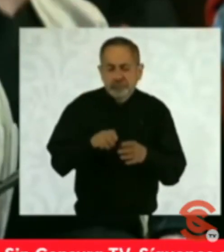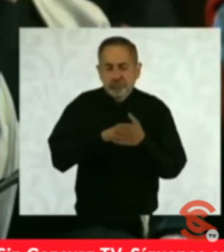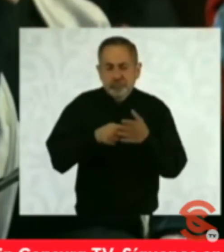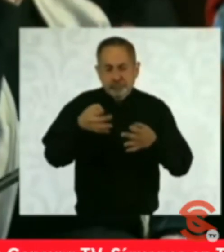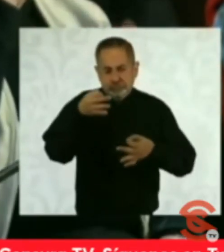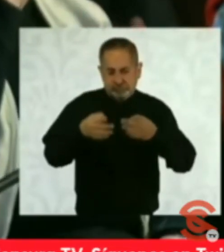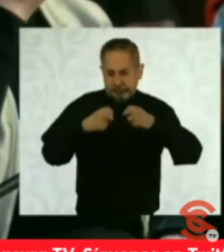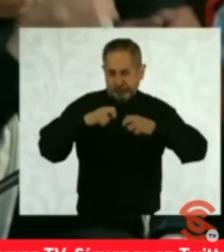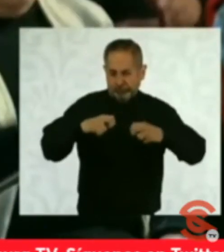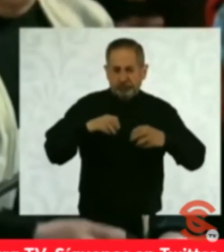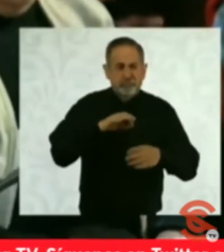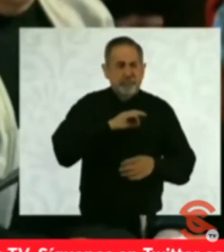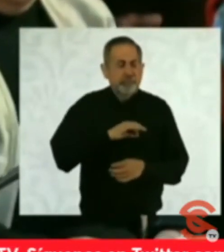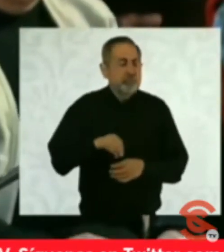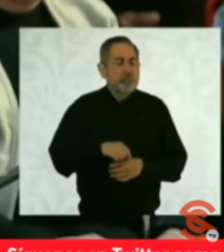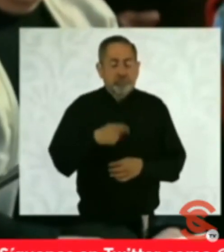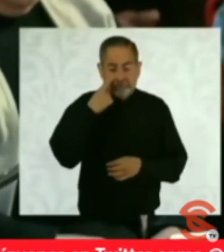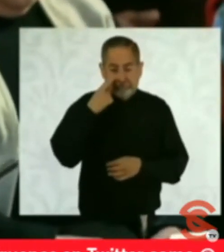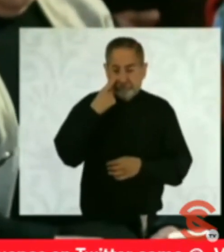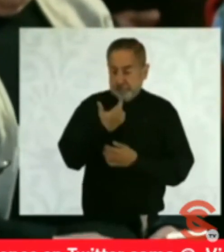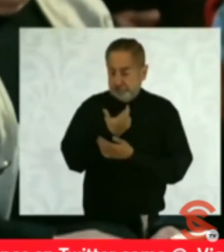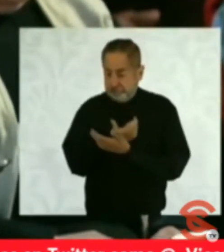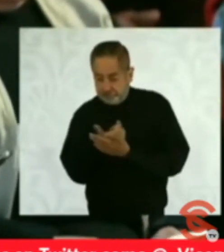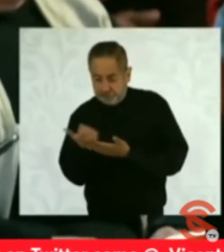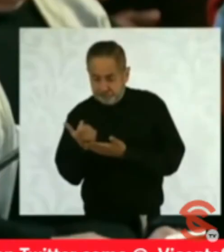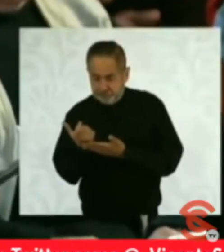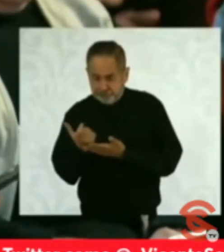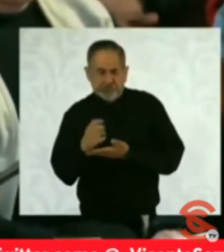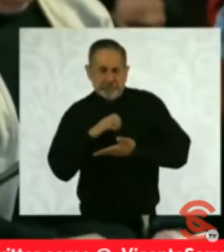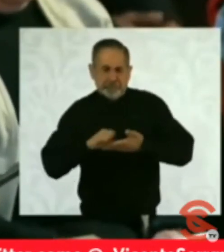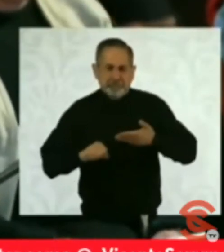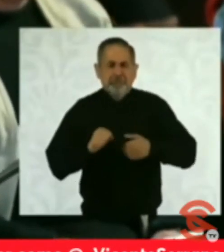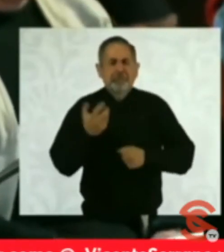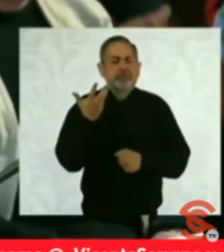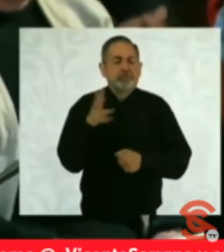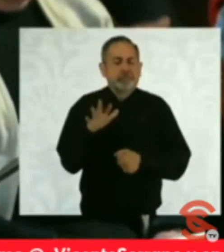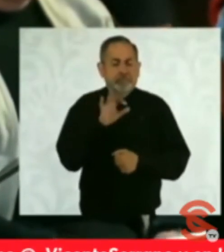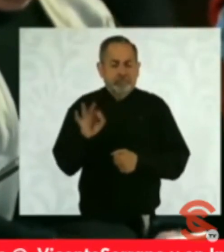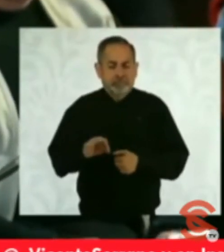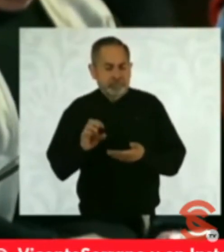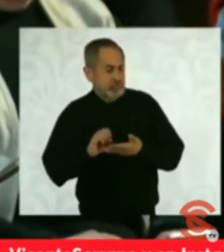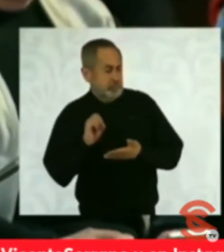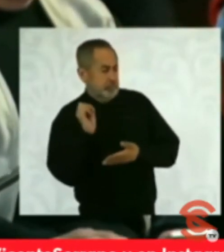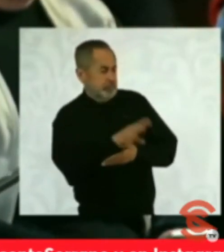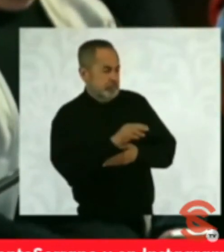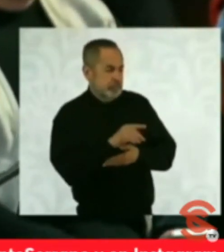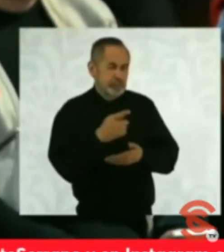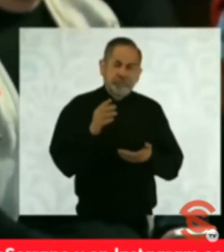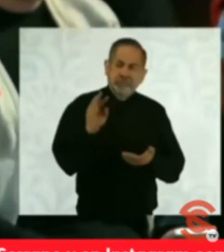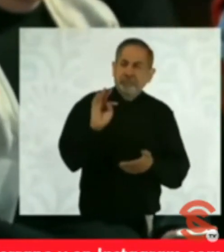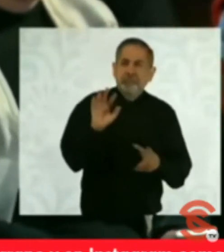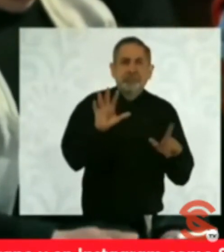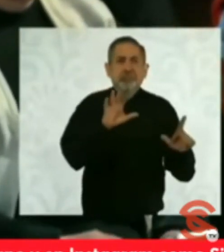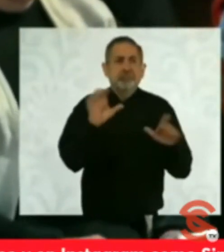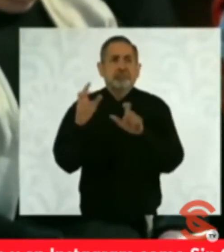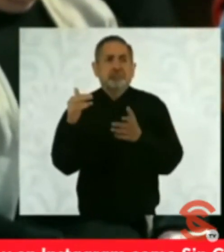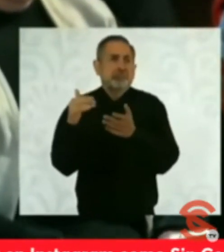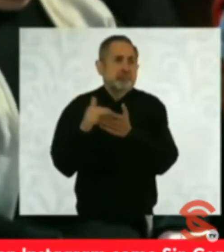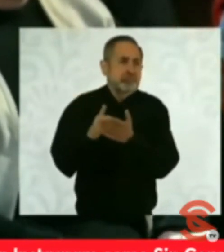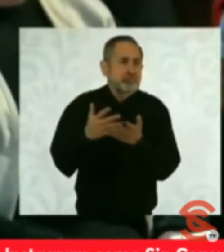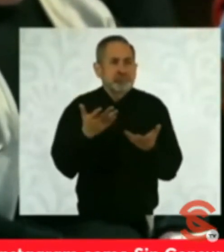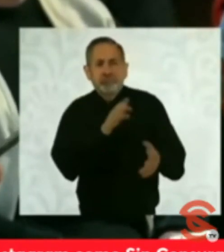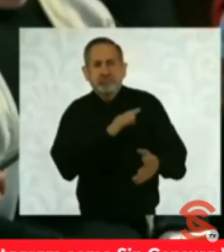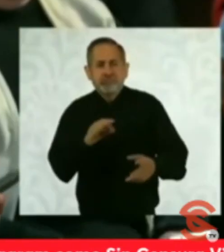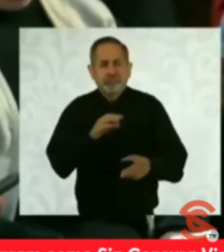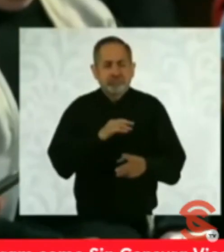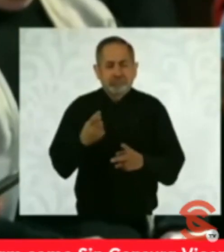puede dar el 10% de su salario. Si estamos hablando de 750,000 pesos mensuales, son